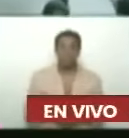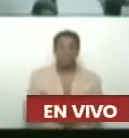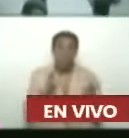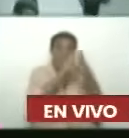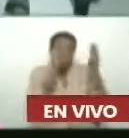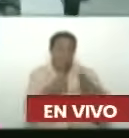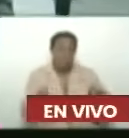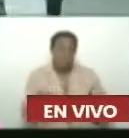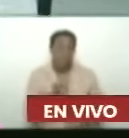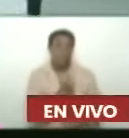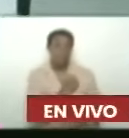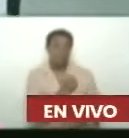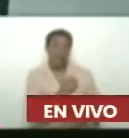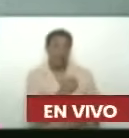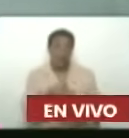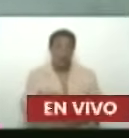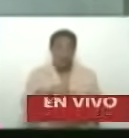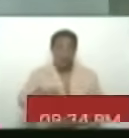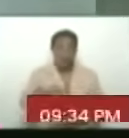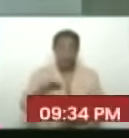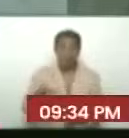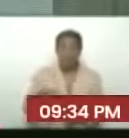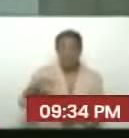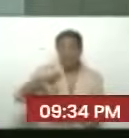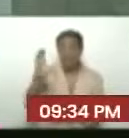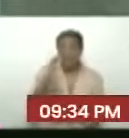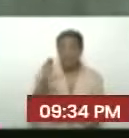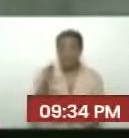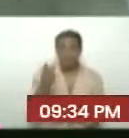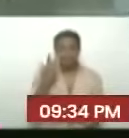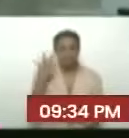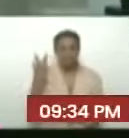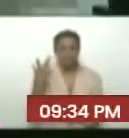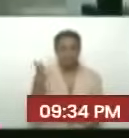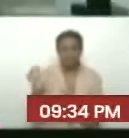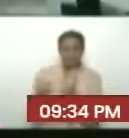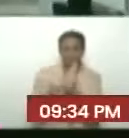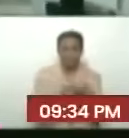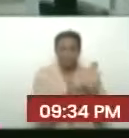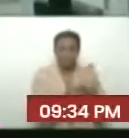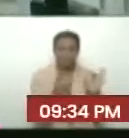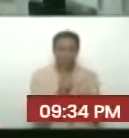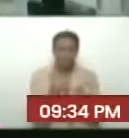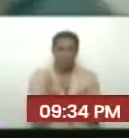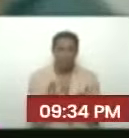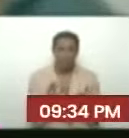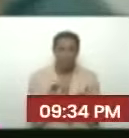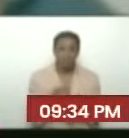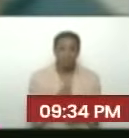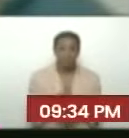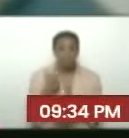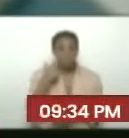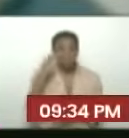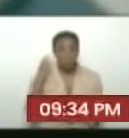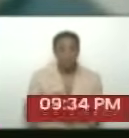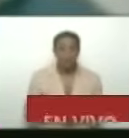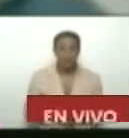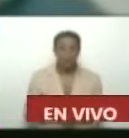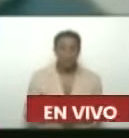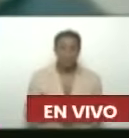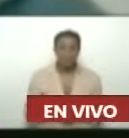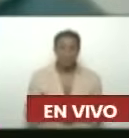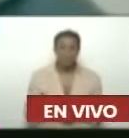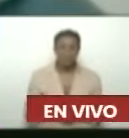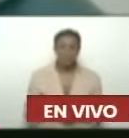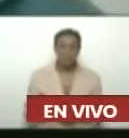museo. Mira, el equipo de producción trajo tremendas imágenes. Mira, la cosa promete. Ahí